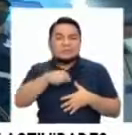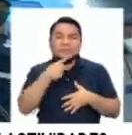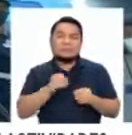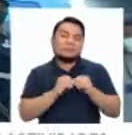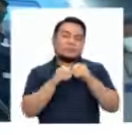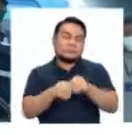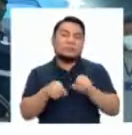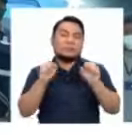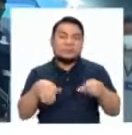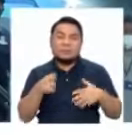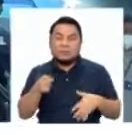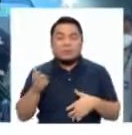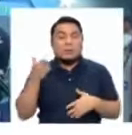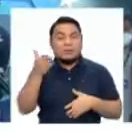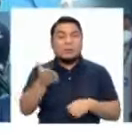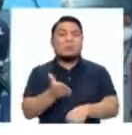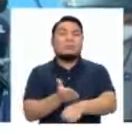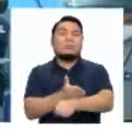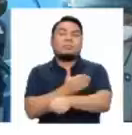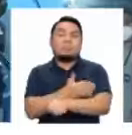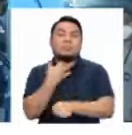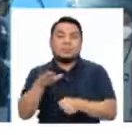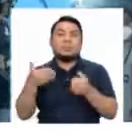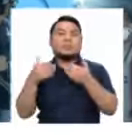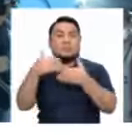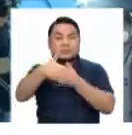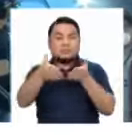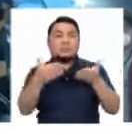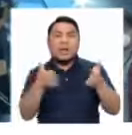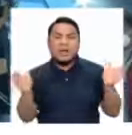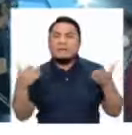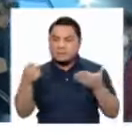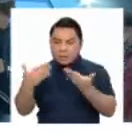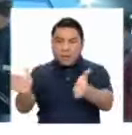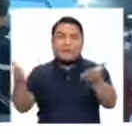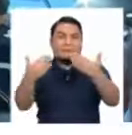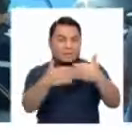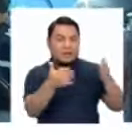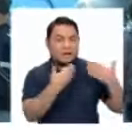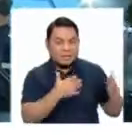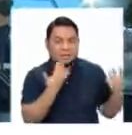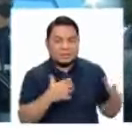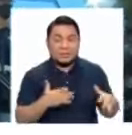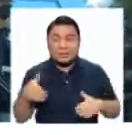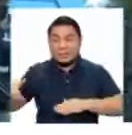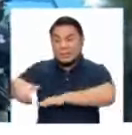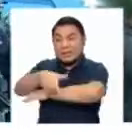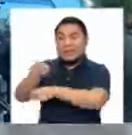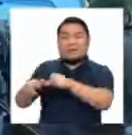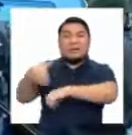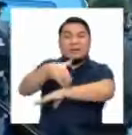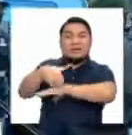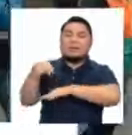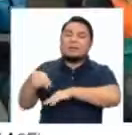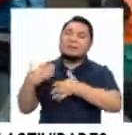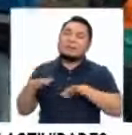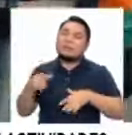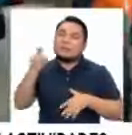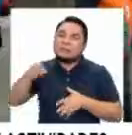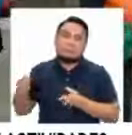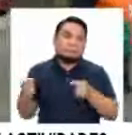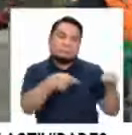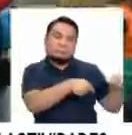implementen, vayan de a pocos ingresando a sus tiendas y lo que quede en la vía pública, ese ya va a tener que ser formalizado.